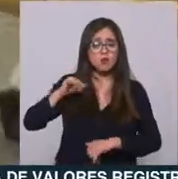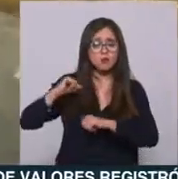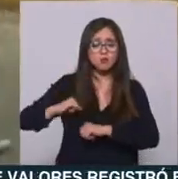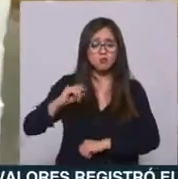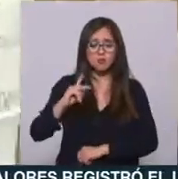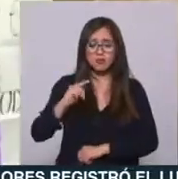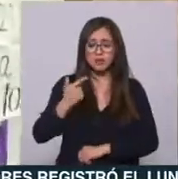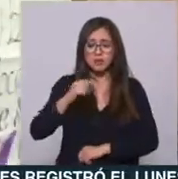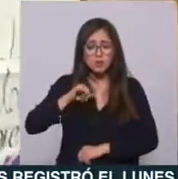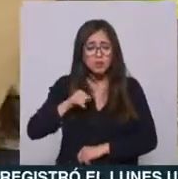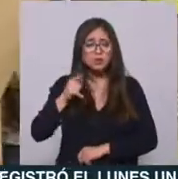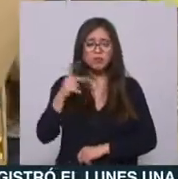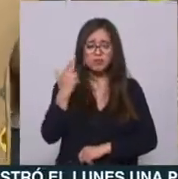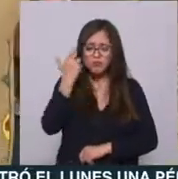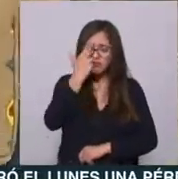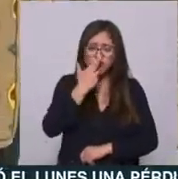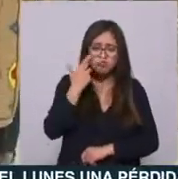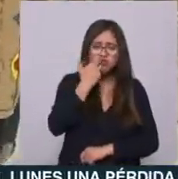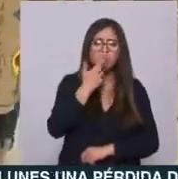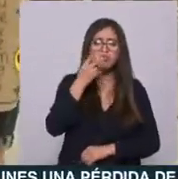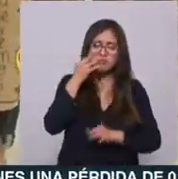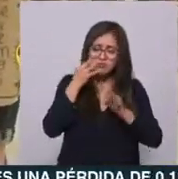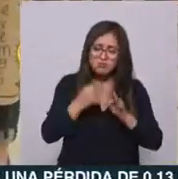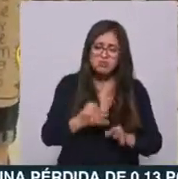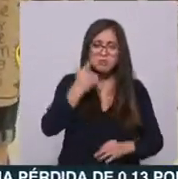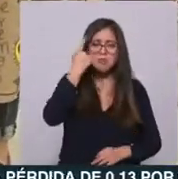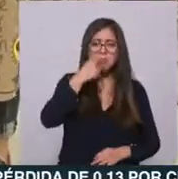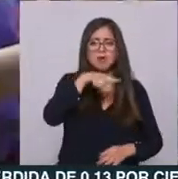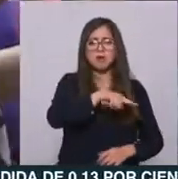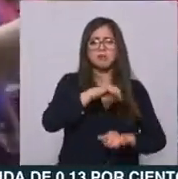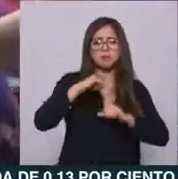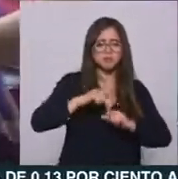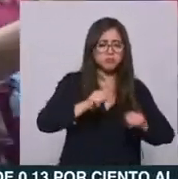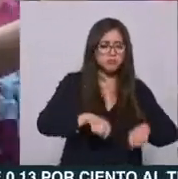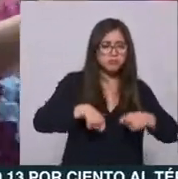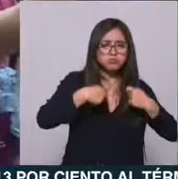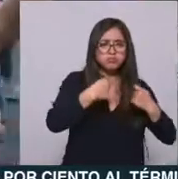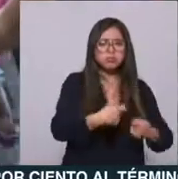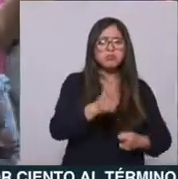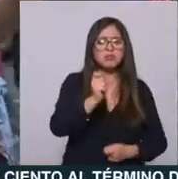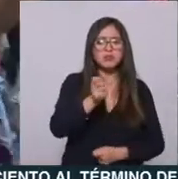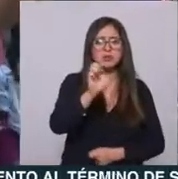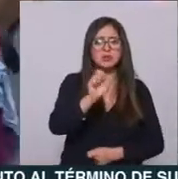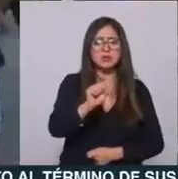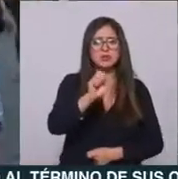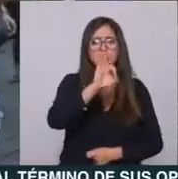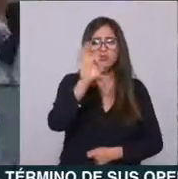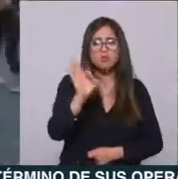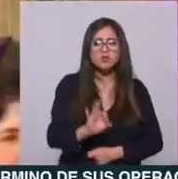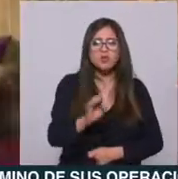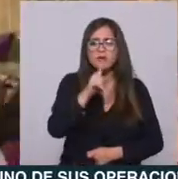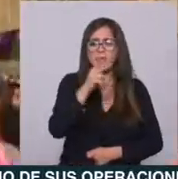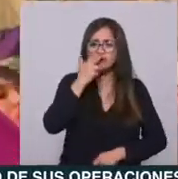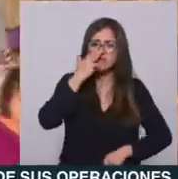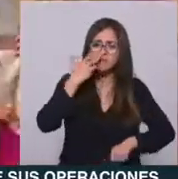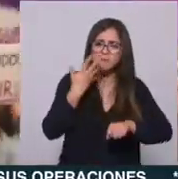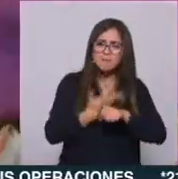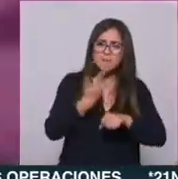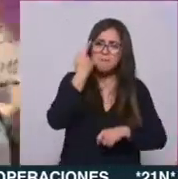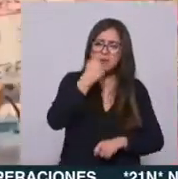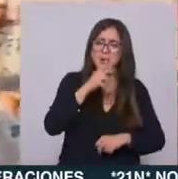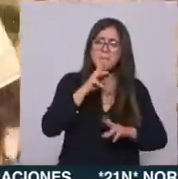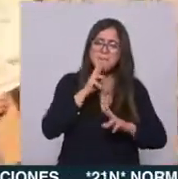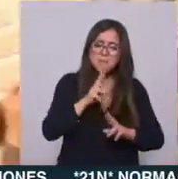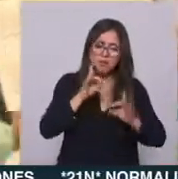y trabajando en las medidas a implementar, toda vez que a la Procuraduría le corresponde el 60% de la responsabilidad de dar